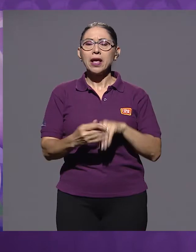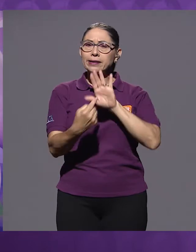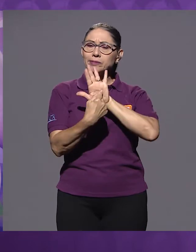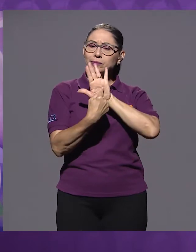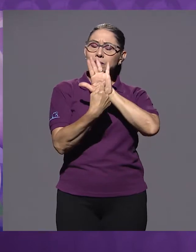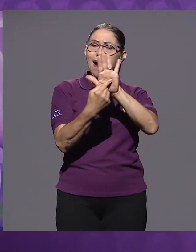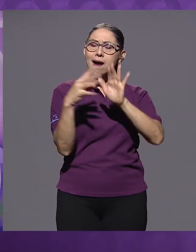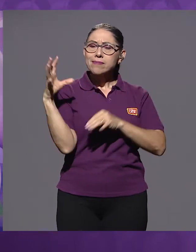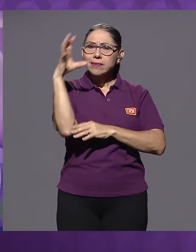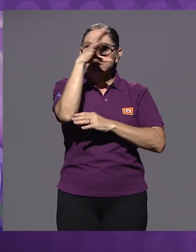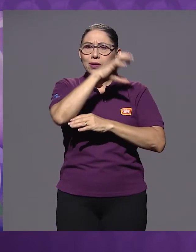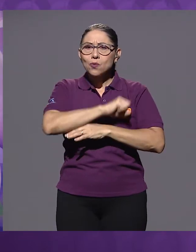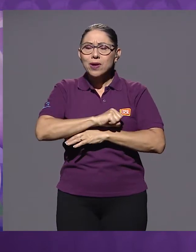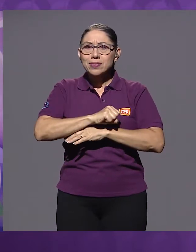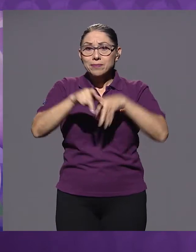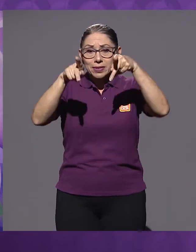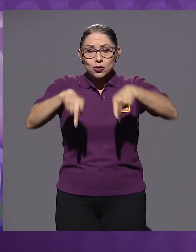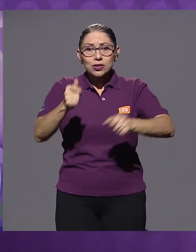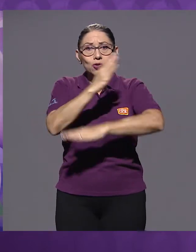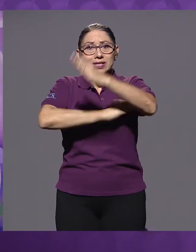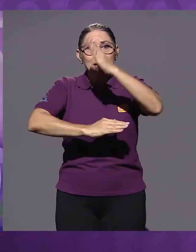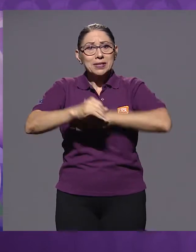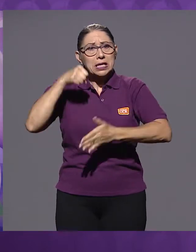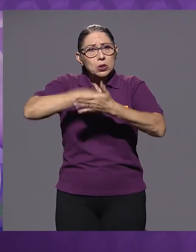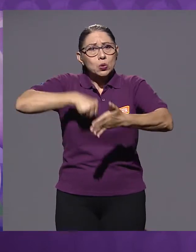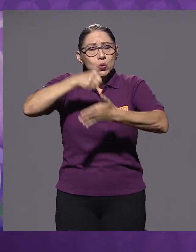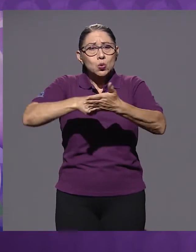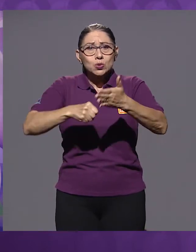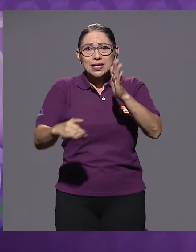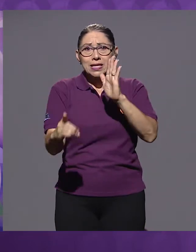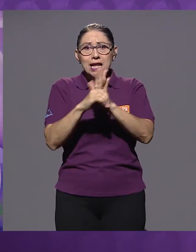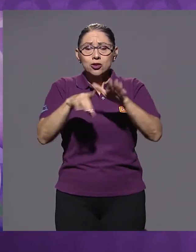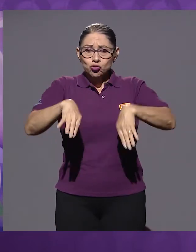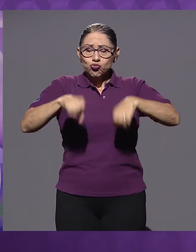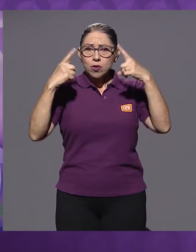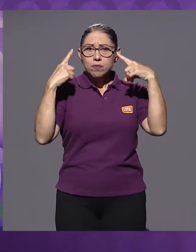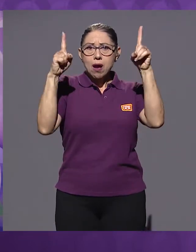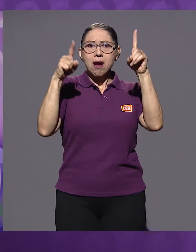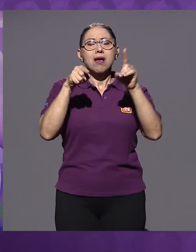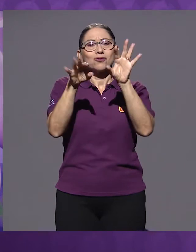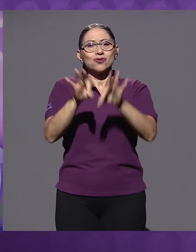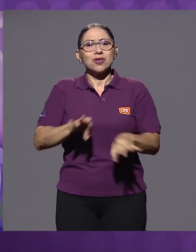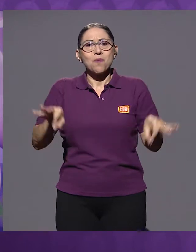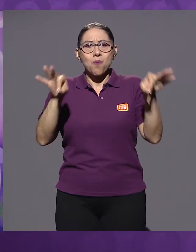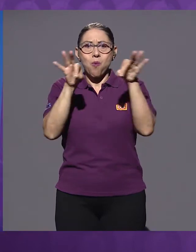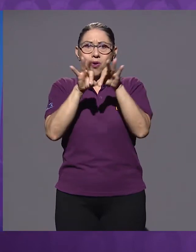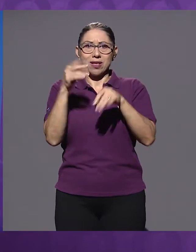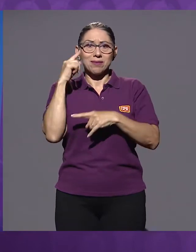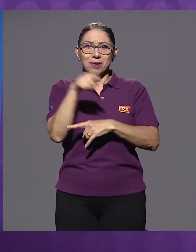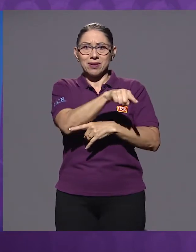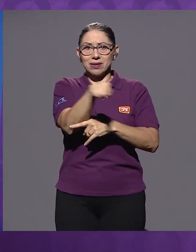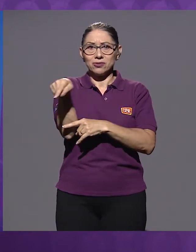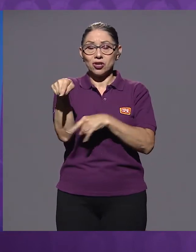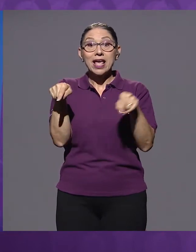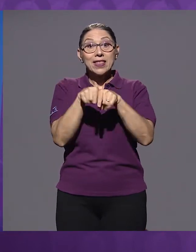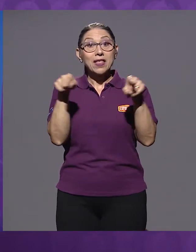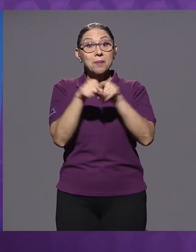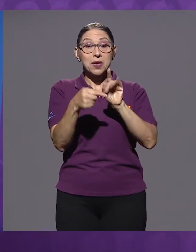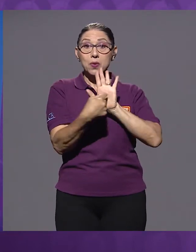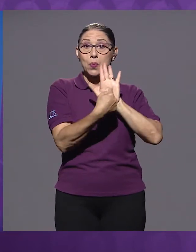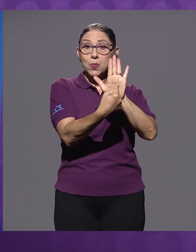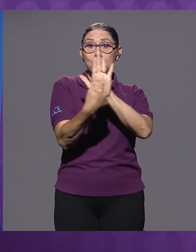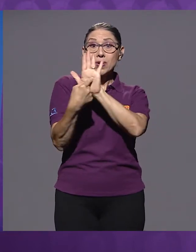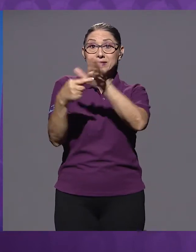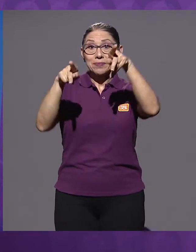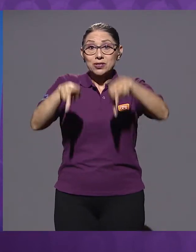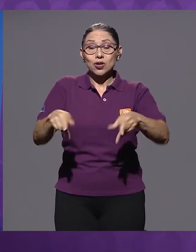Visibilizar los alcances de las luchas de las personas con discapacidad por sus derechos es crucial para el movimiento. Además de mostrar las victorias de